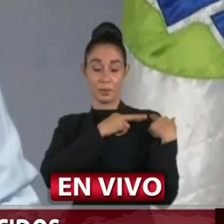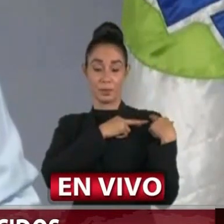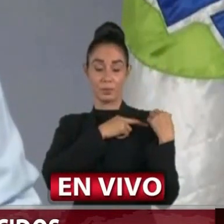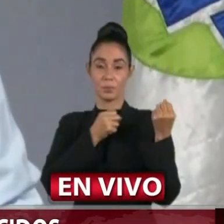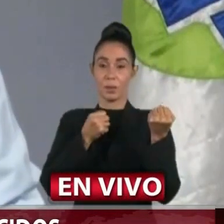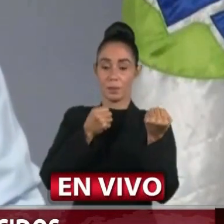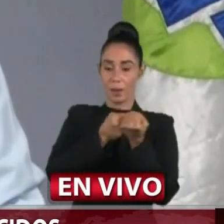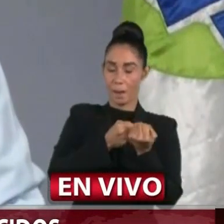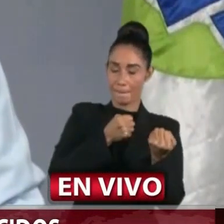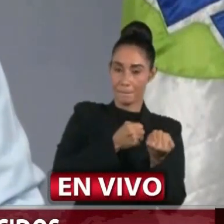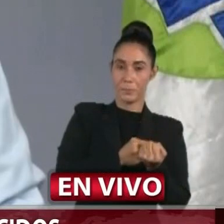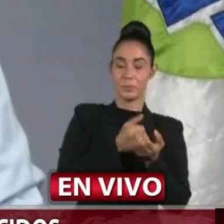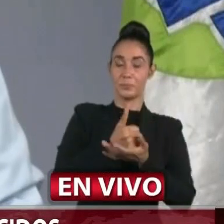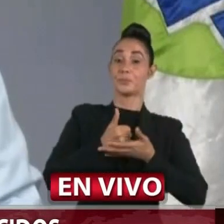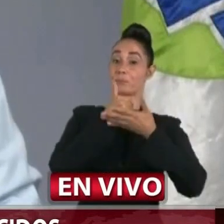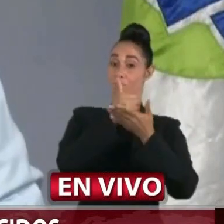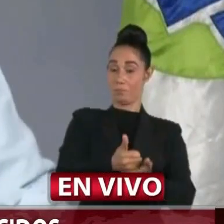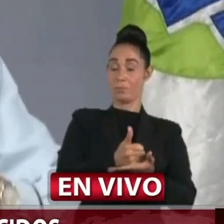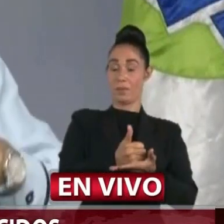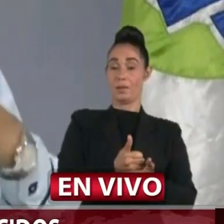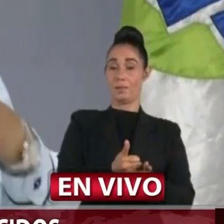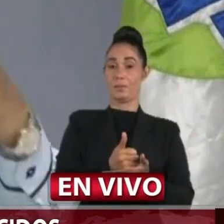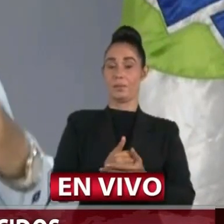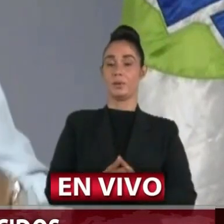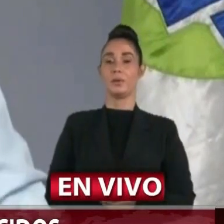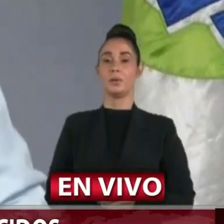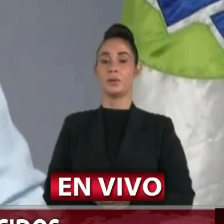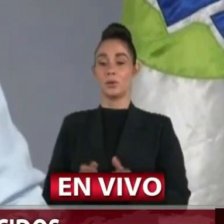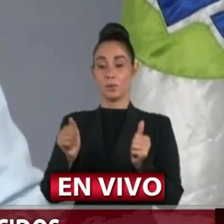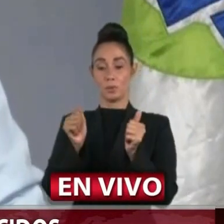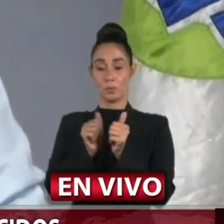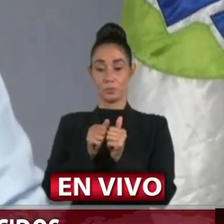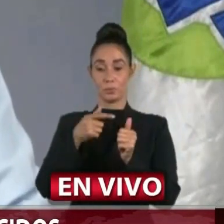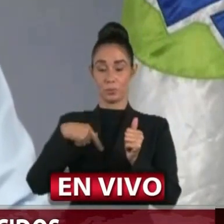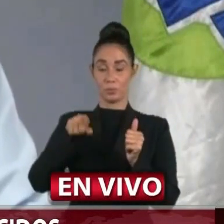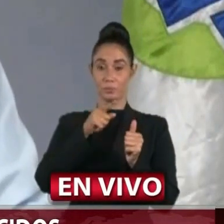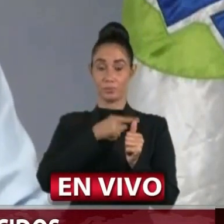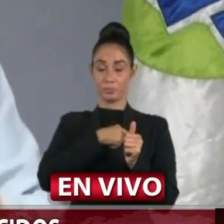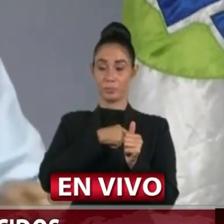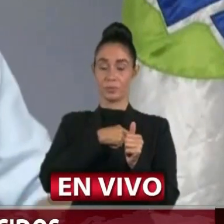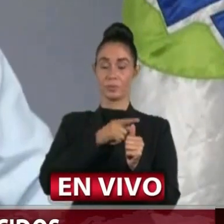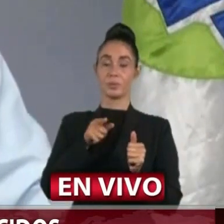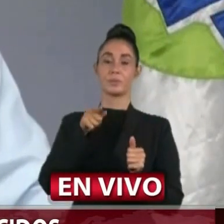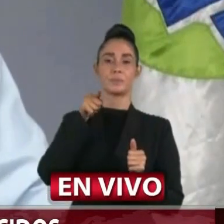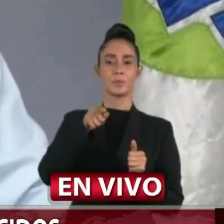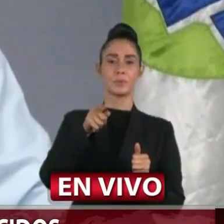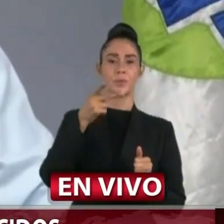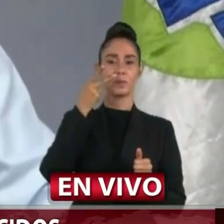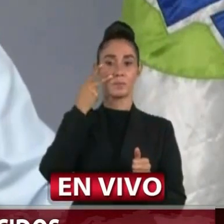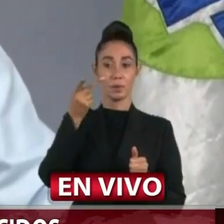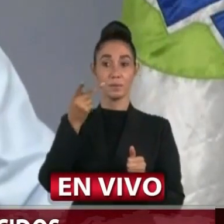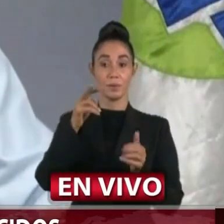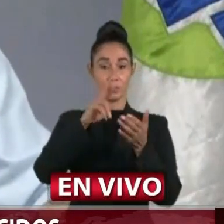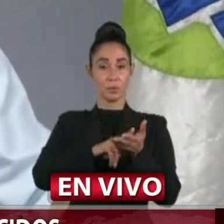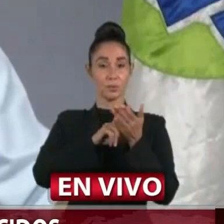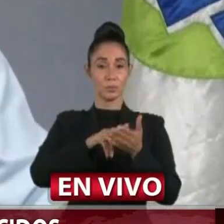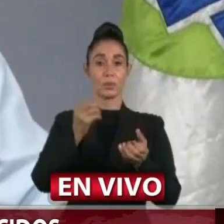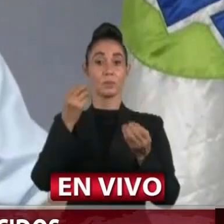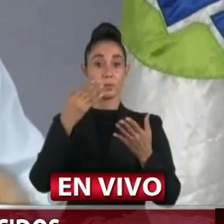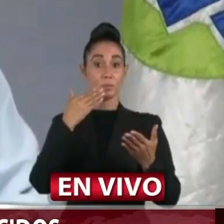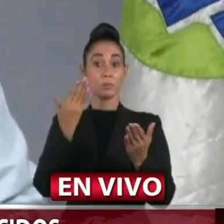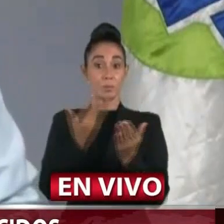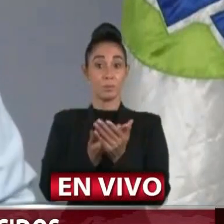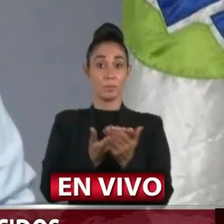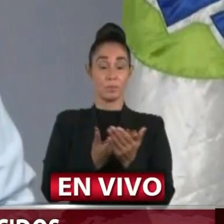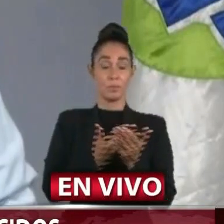la Dirección Provincial de Salud con las juntas de vecinos está, y ustedes verán los resultados